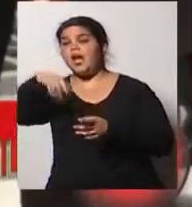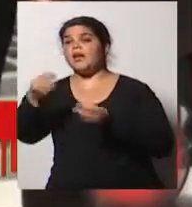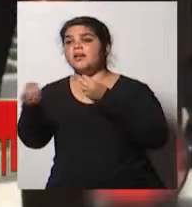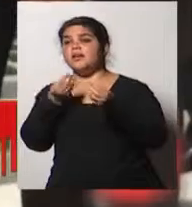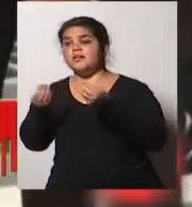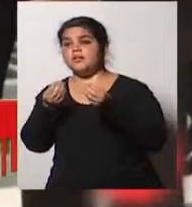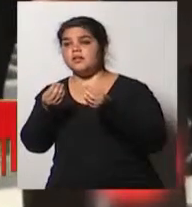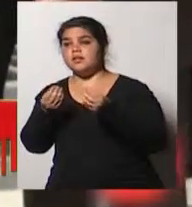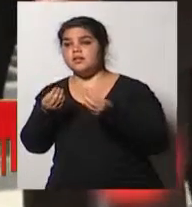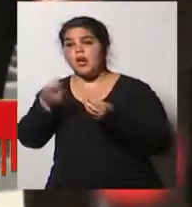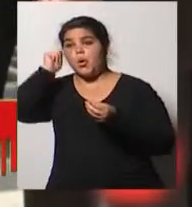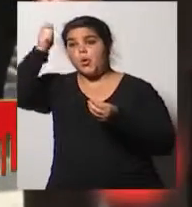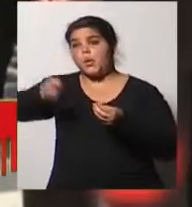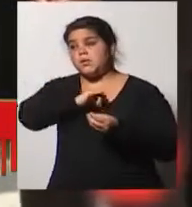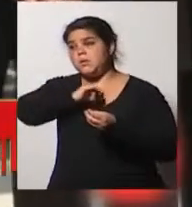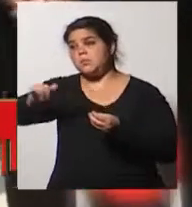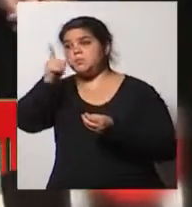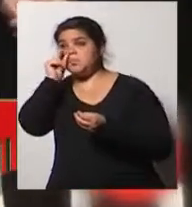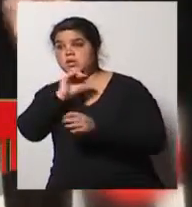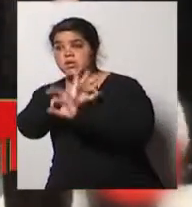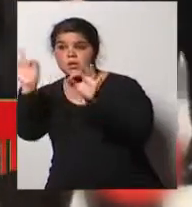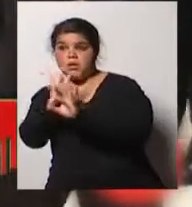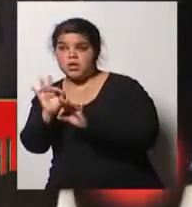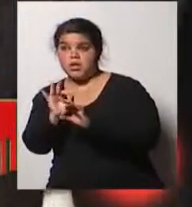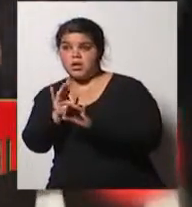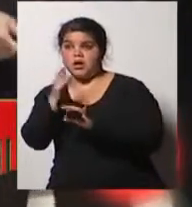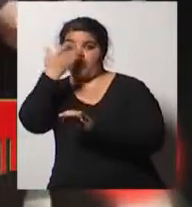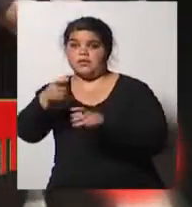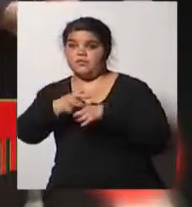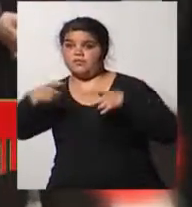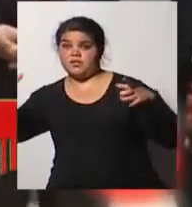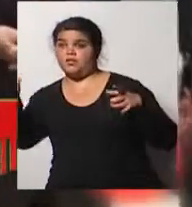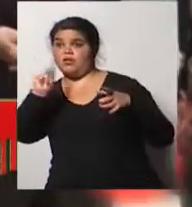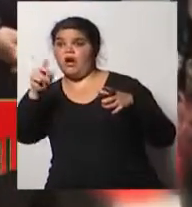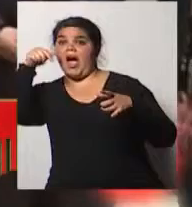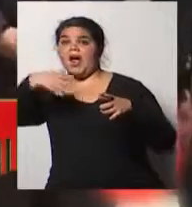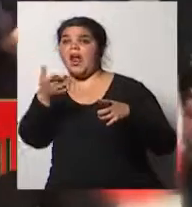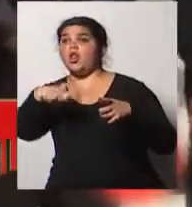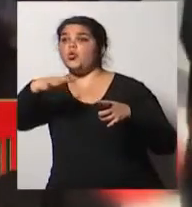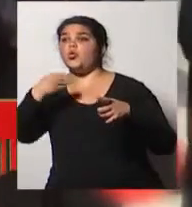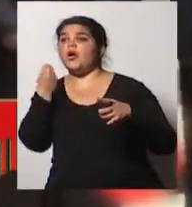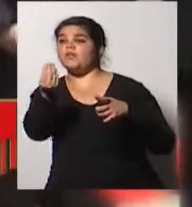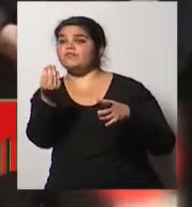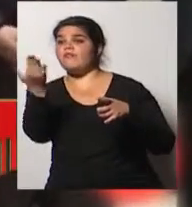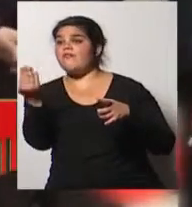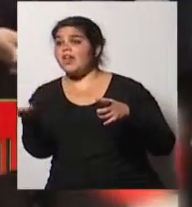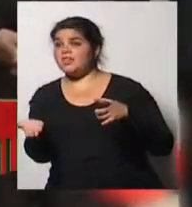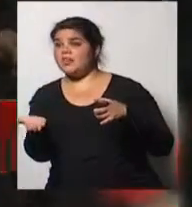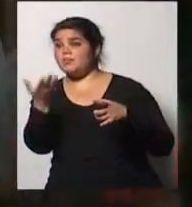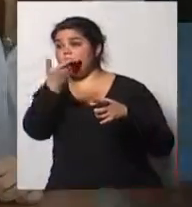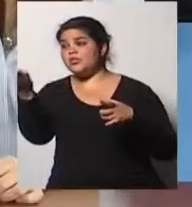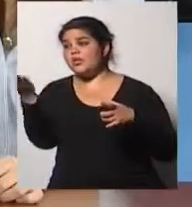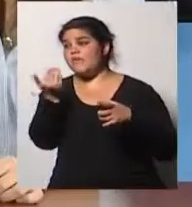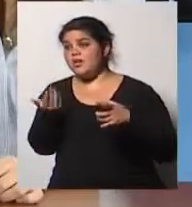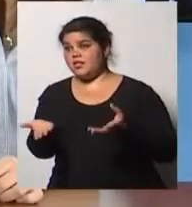particularidad es que no hay ni juicios políticos ni ampliaciones, sino que hay vacantes realmente. Doctor Ibáñez, Sí. teniendo en cuenta lo que usted